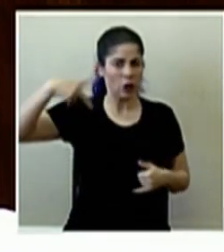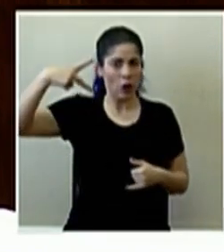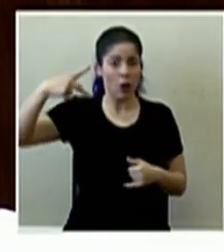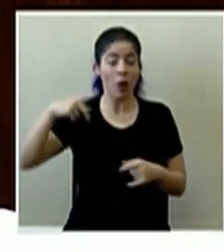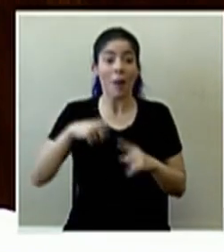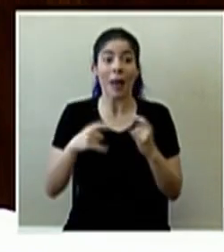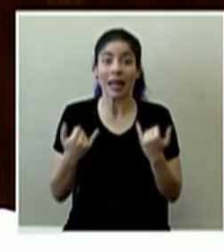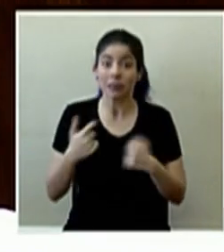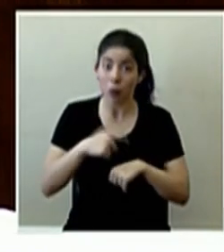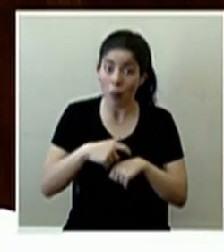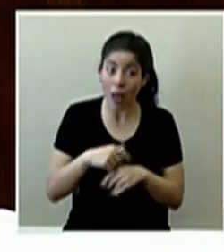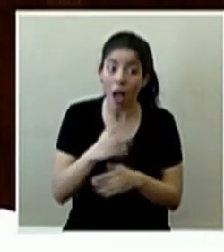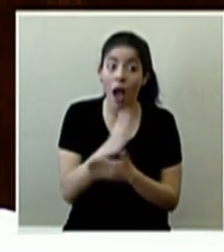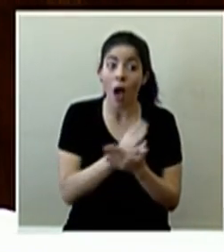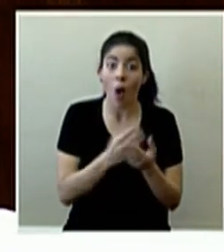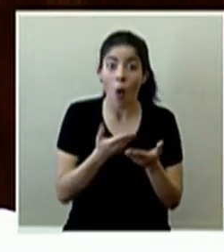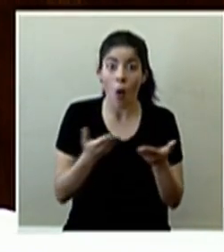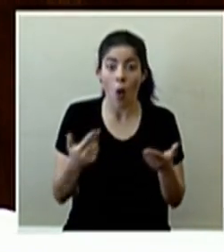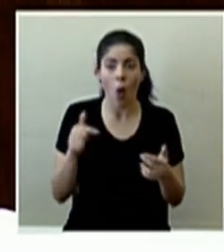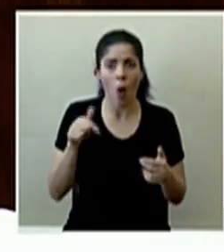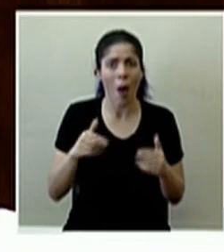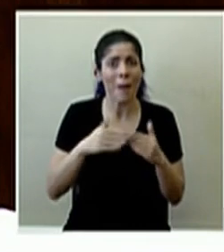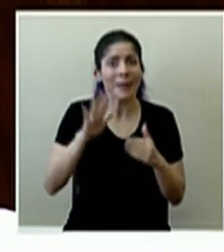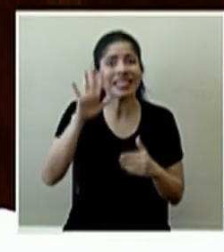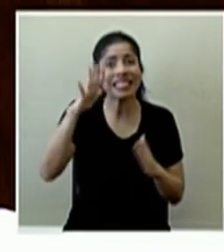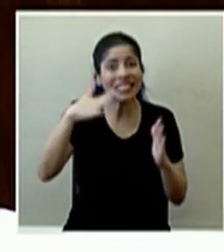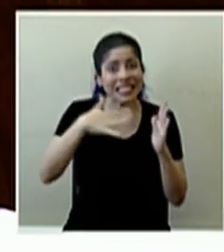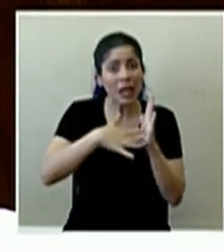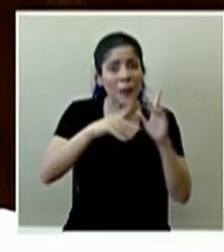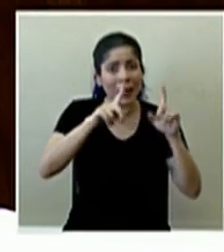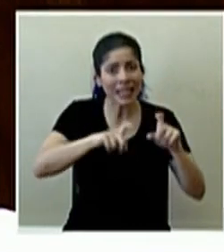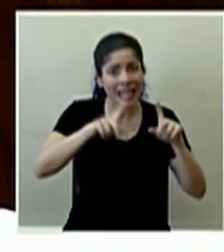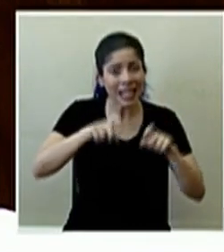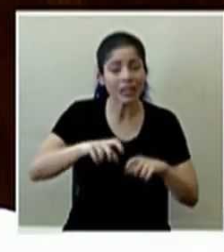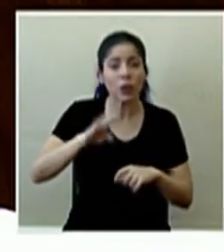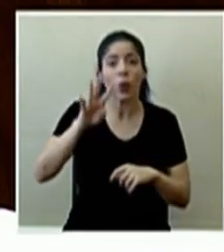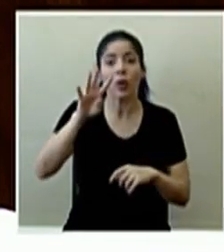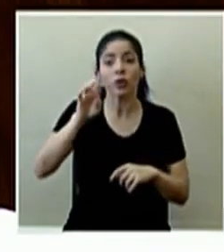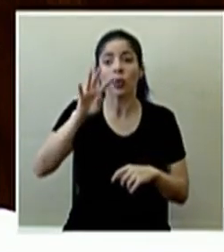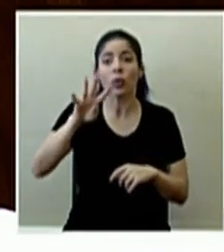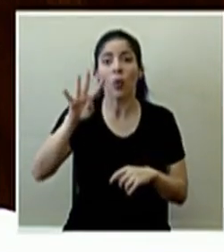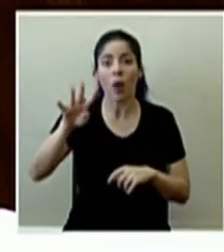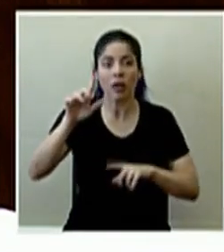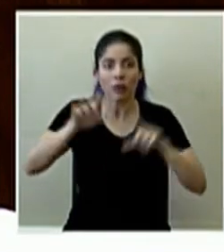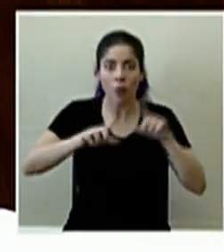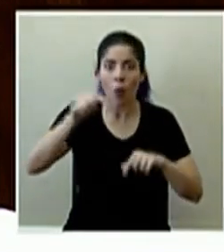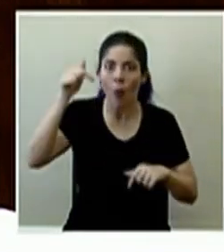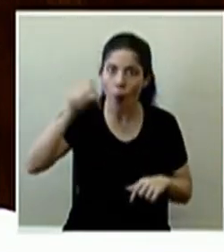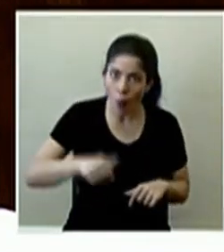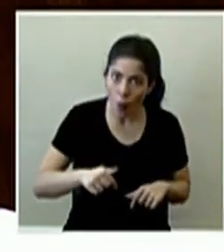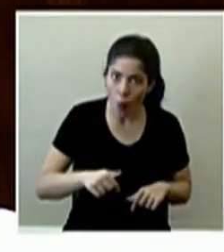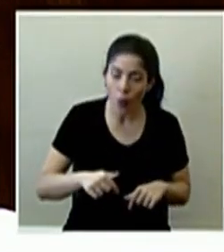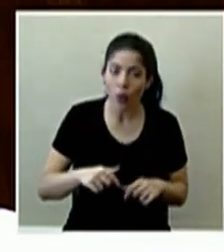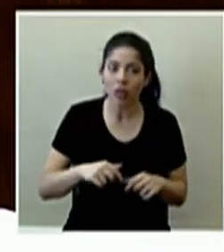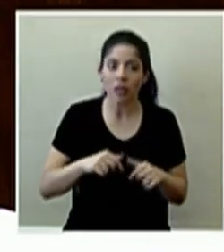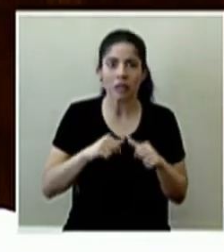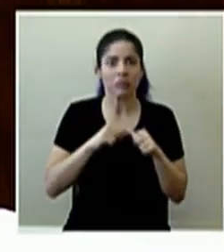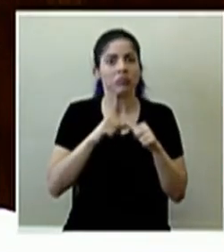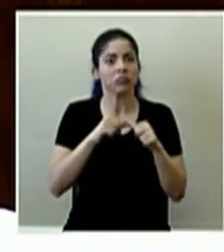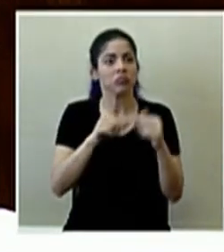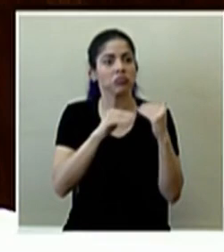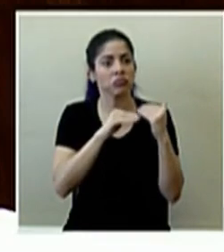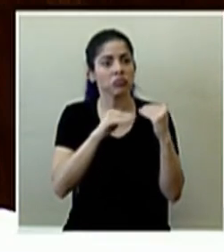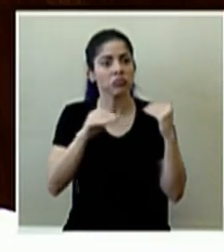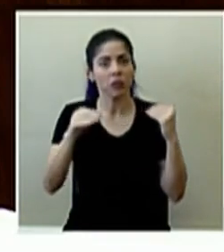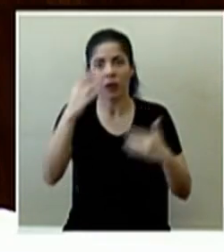pesar de todas las cosas, hoy pasamos más de 5.000 test, 444 pruebas hoy y se mantienen la misma tendencia